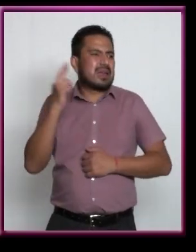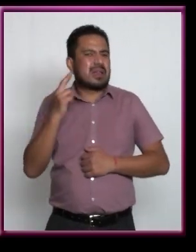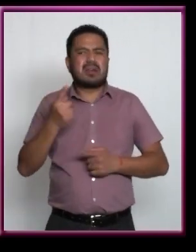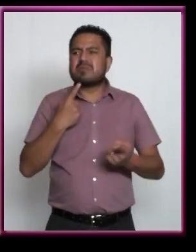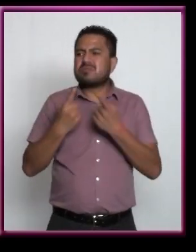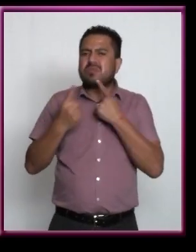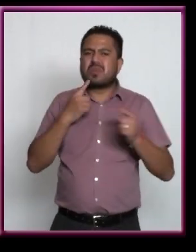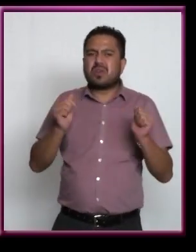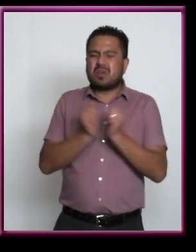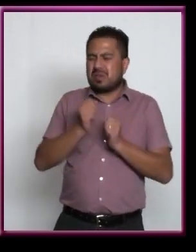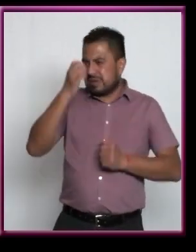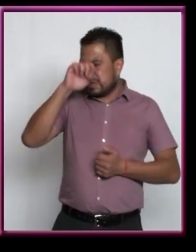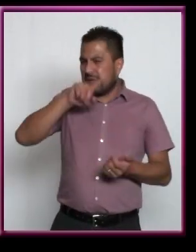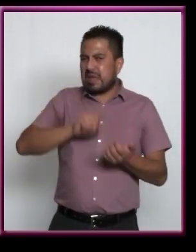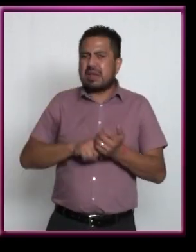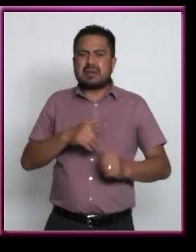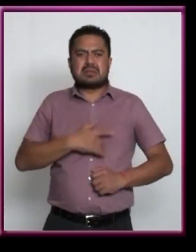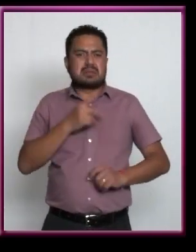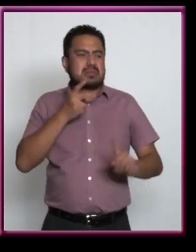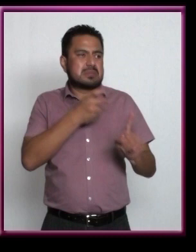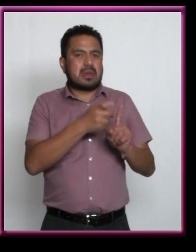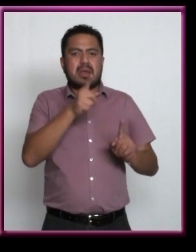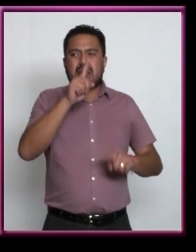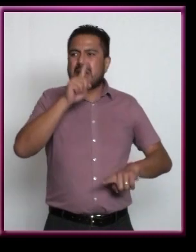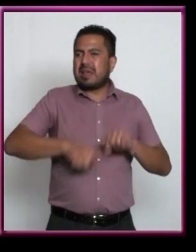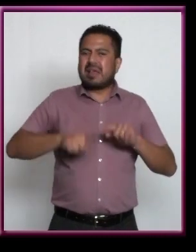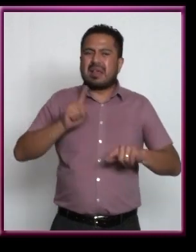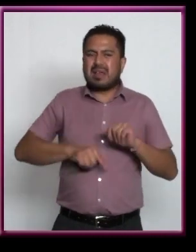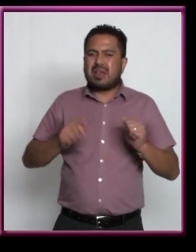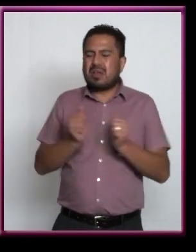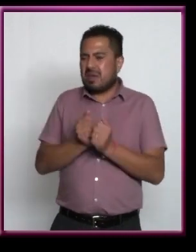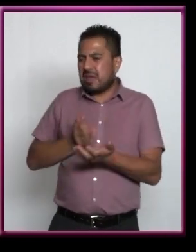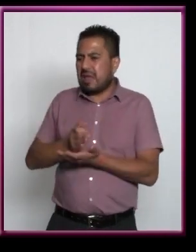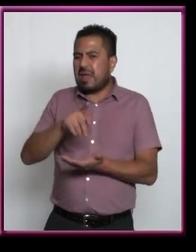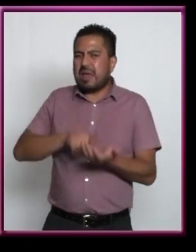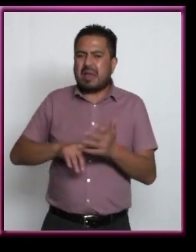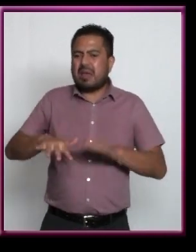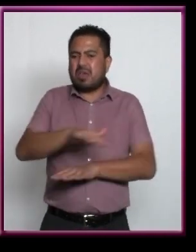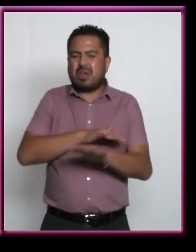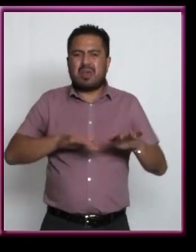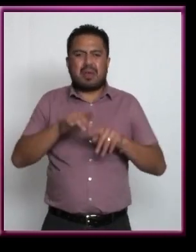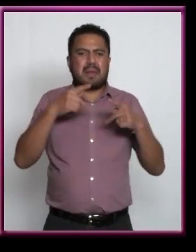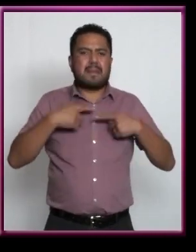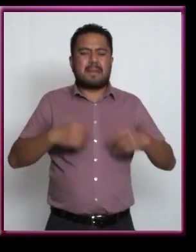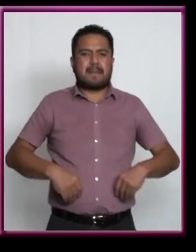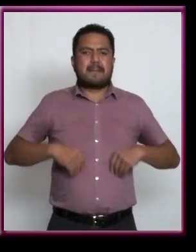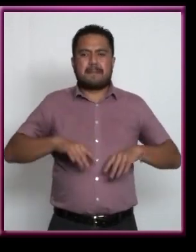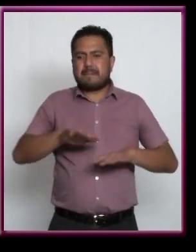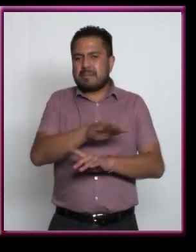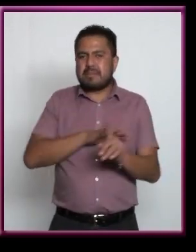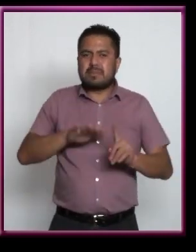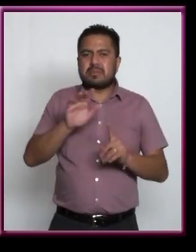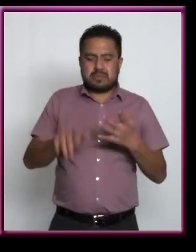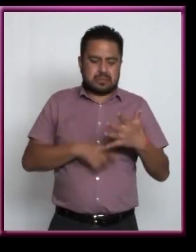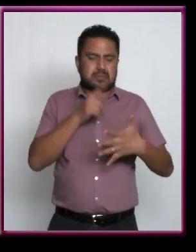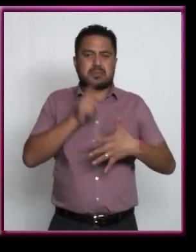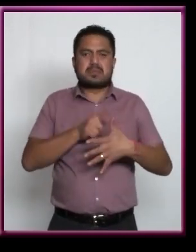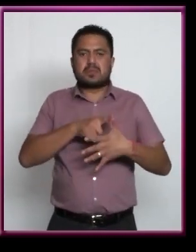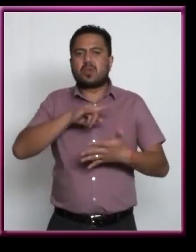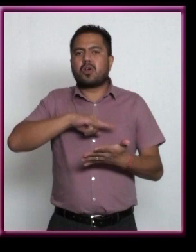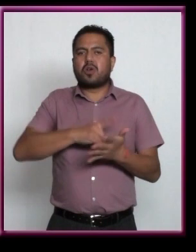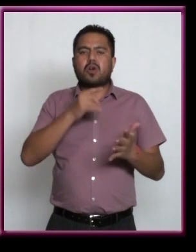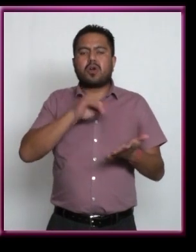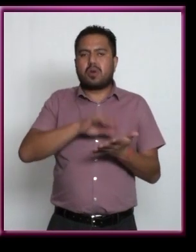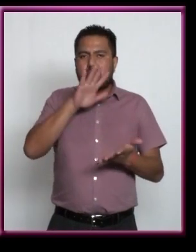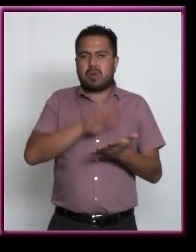y conversaciones ajenas a tu misión. Evita quedar en medio del tránsito de personas que circulan en tu vivienda. 5. Pon un